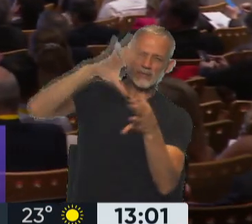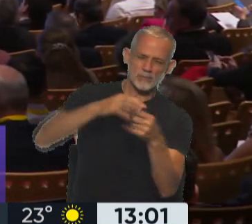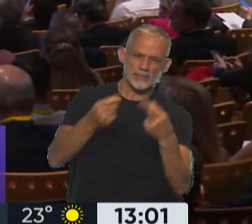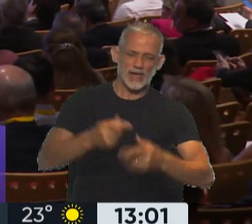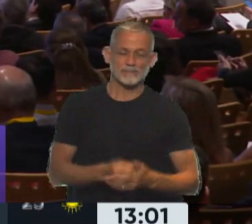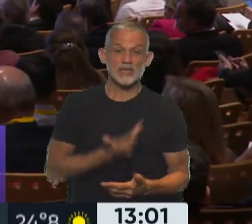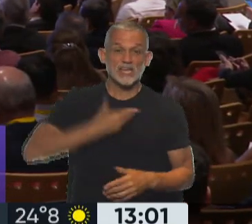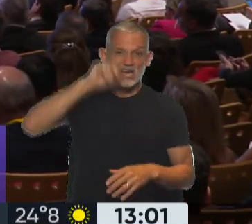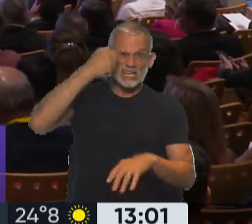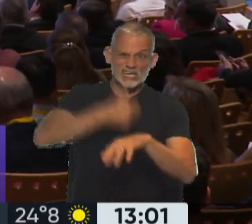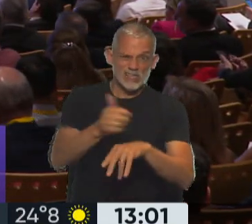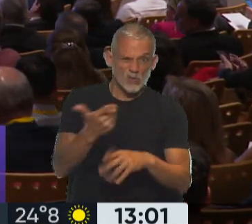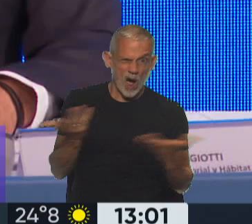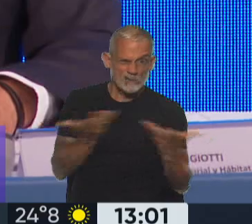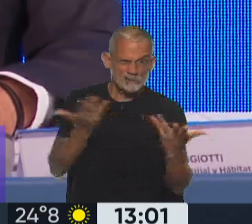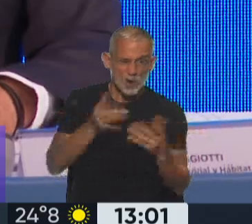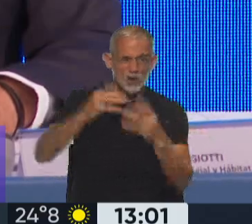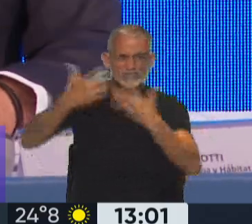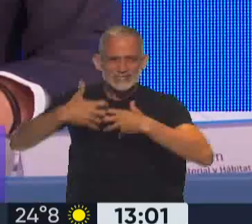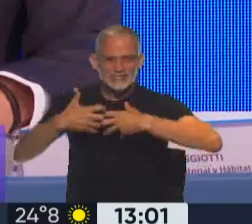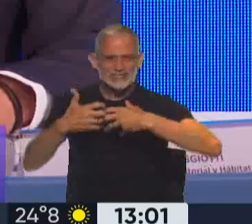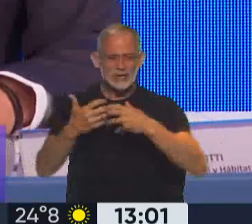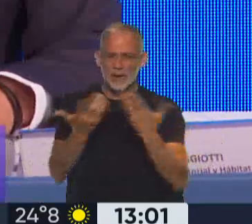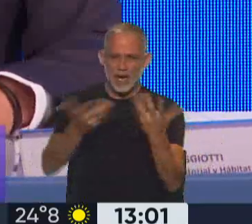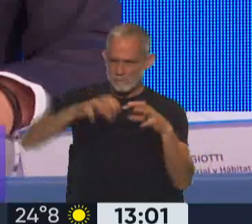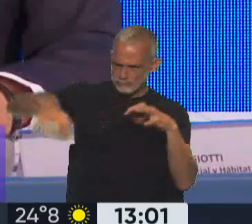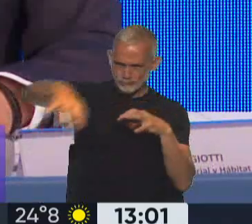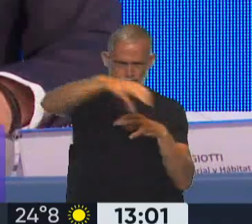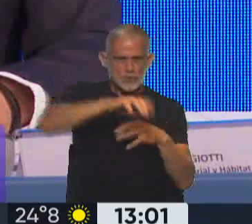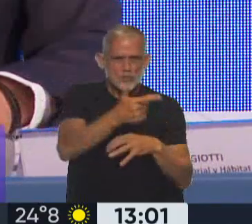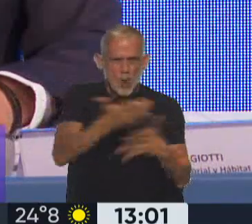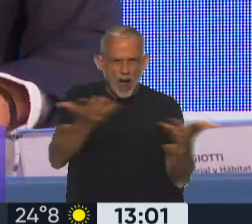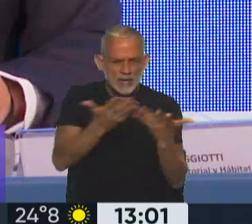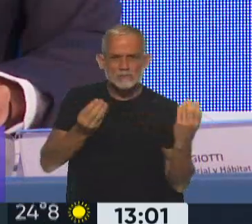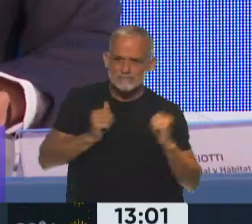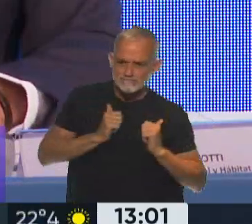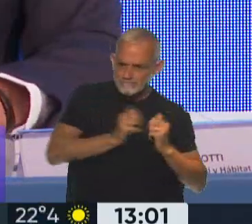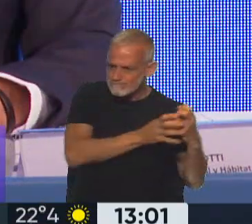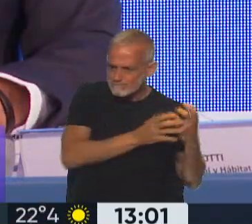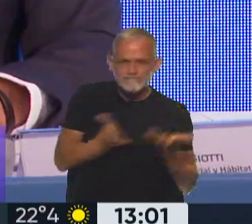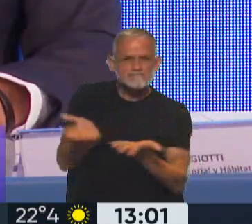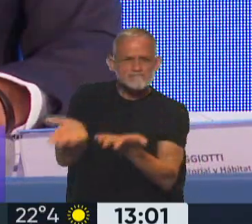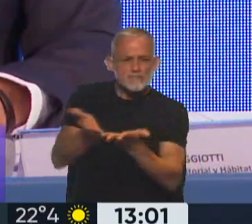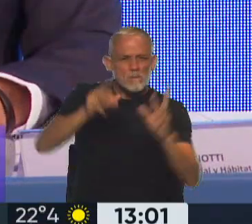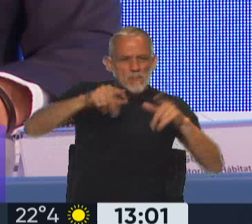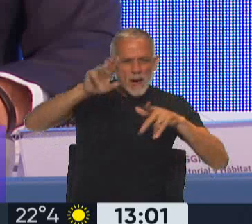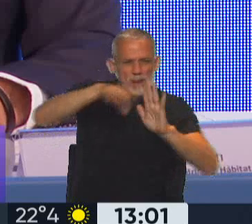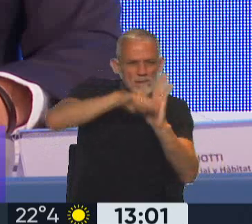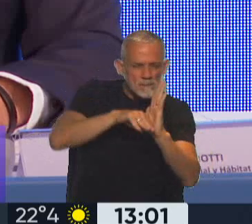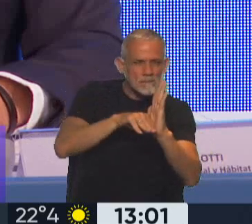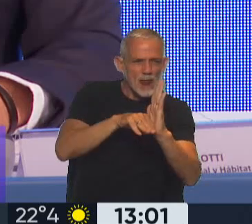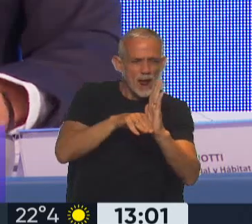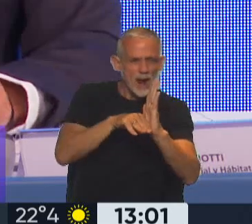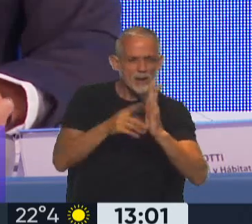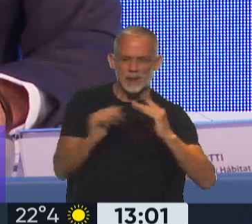está el Estado, si no hay un sistema multilateral que lleve adelante políticas